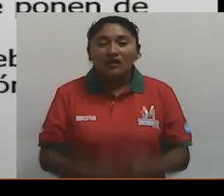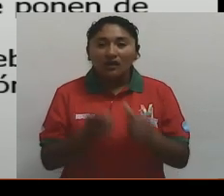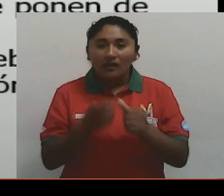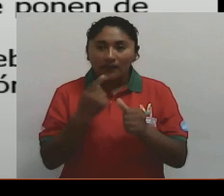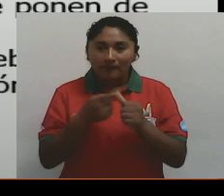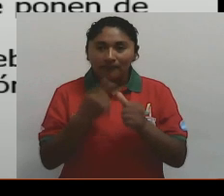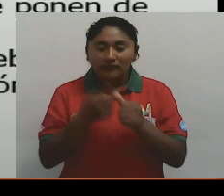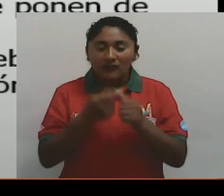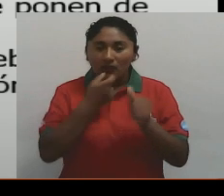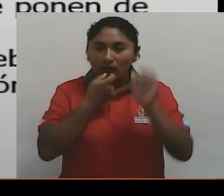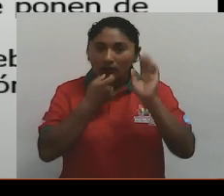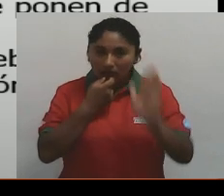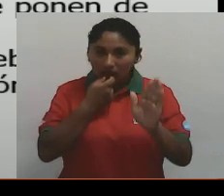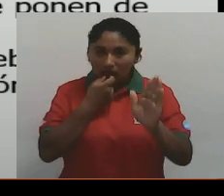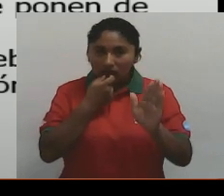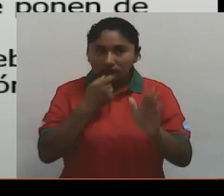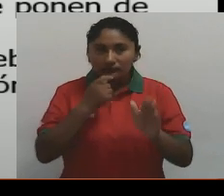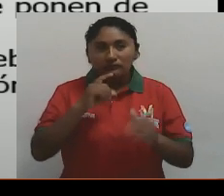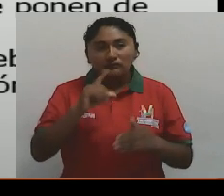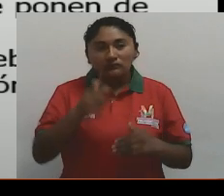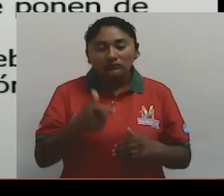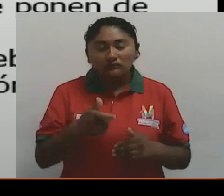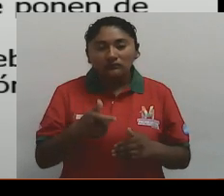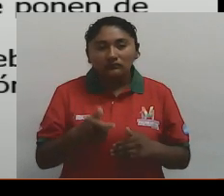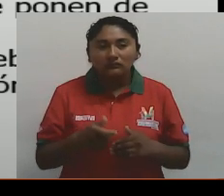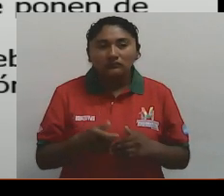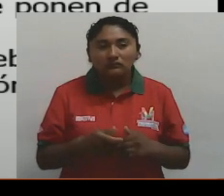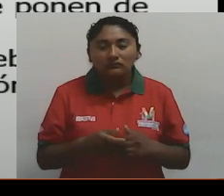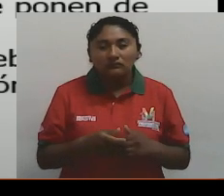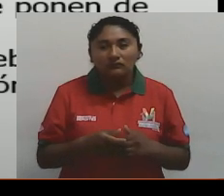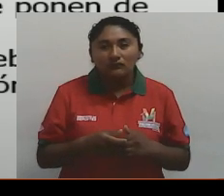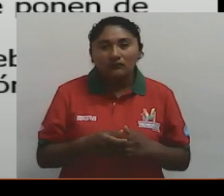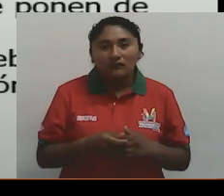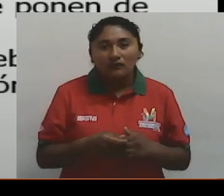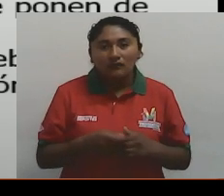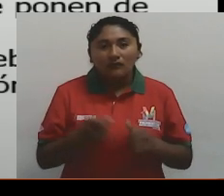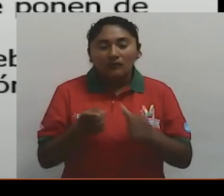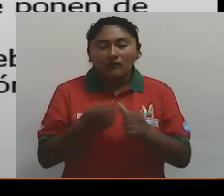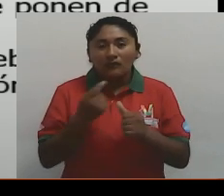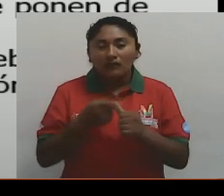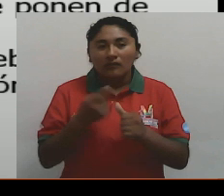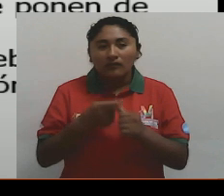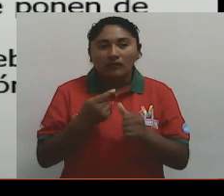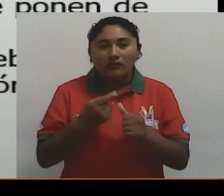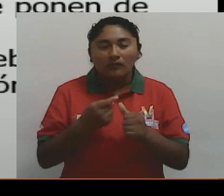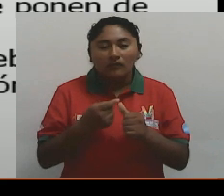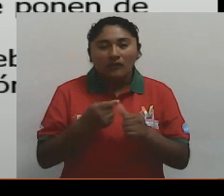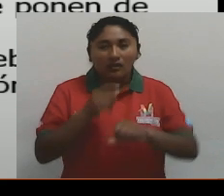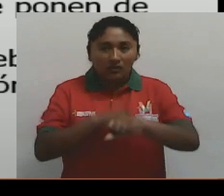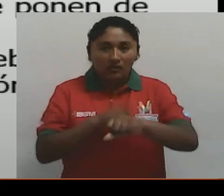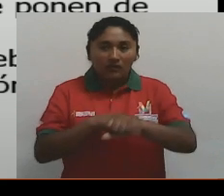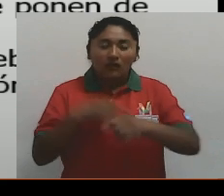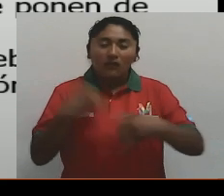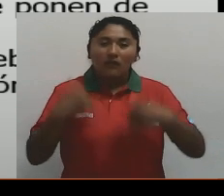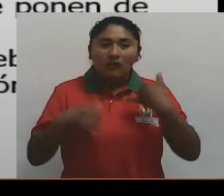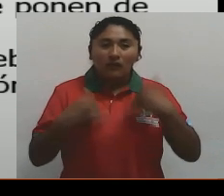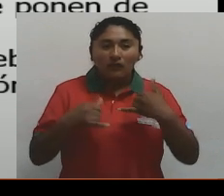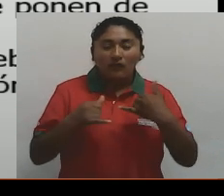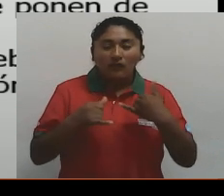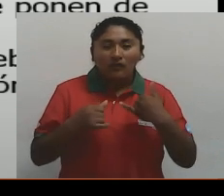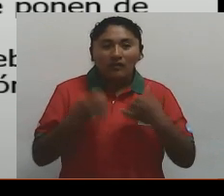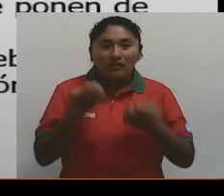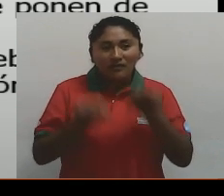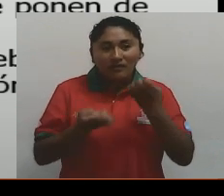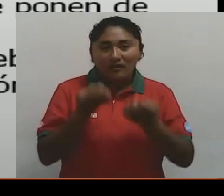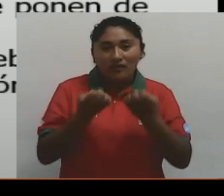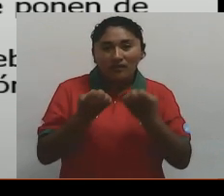después de pitar el final de un rally, debe mirar inmediatamente a los oficiales y solo después dan su decisión final a través de las